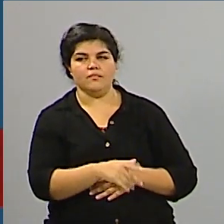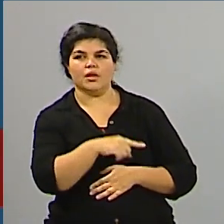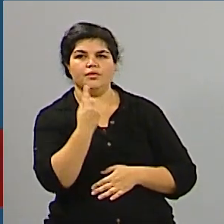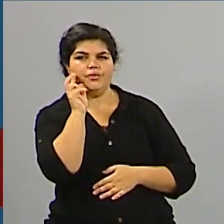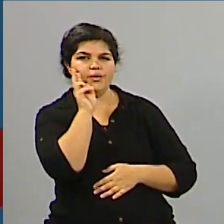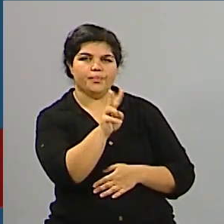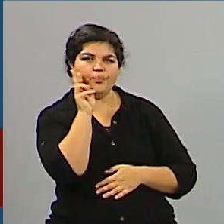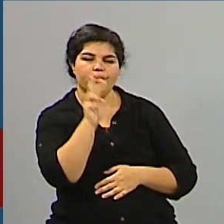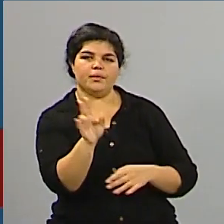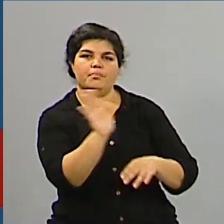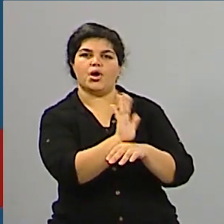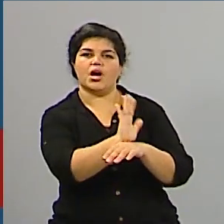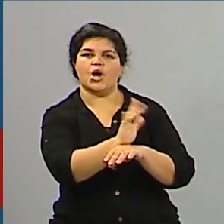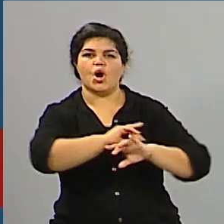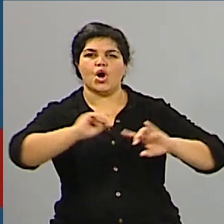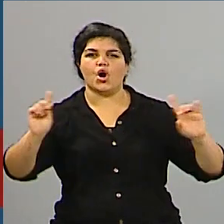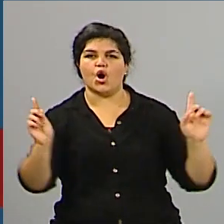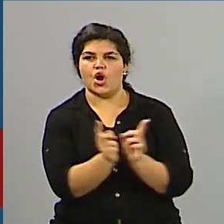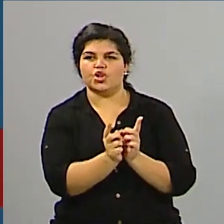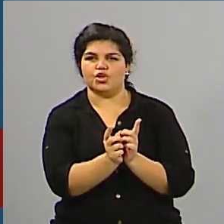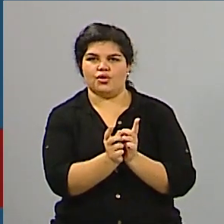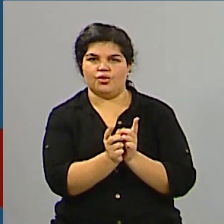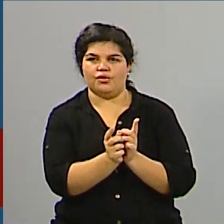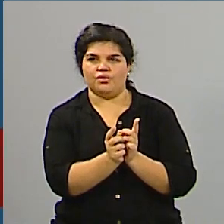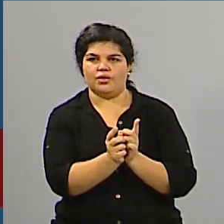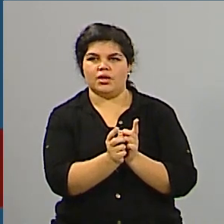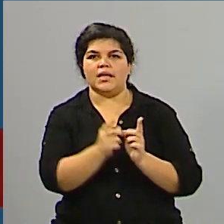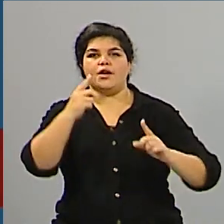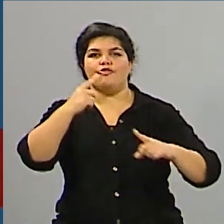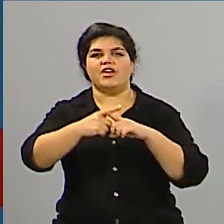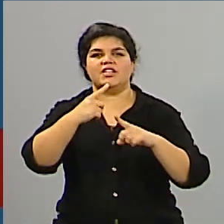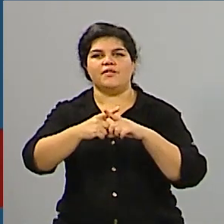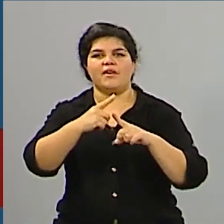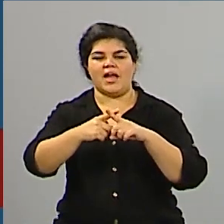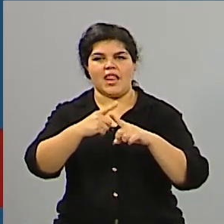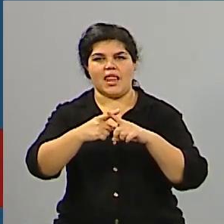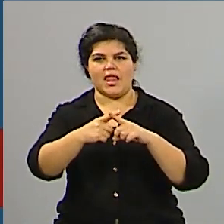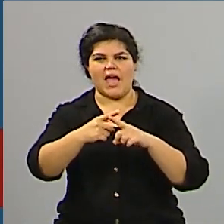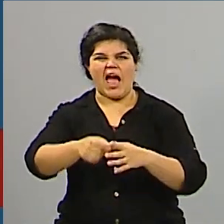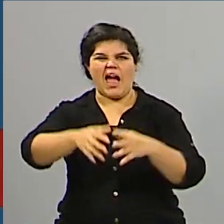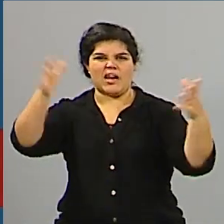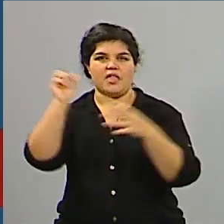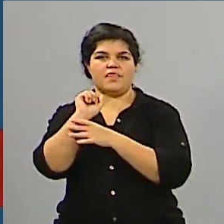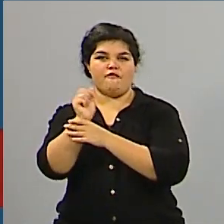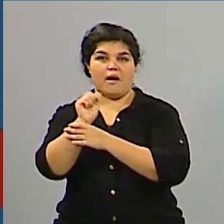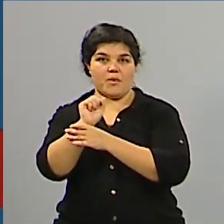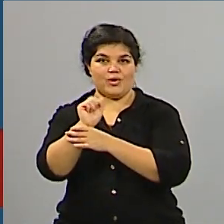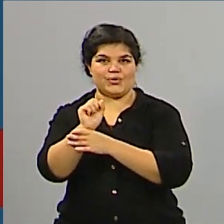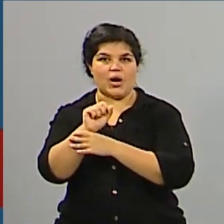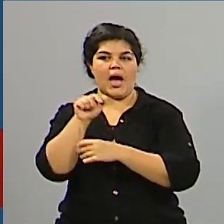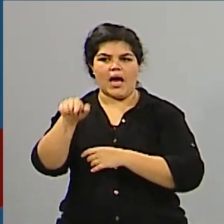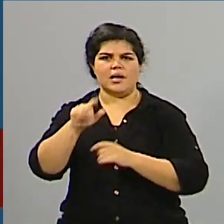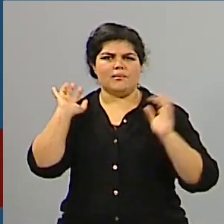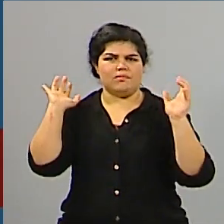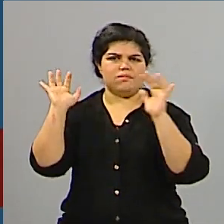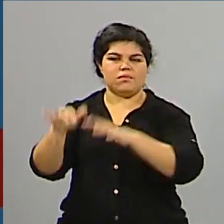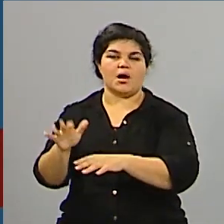un sector que no es el formal, ¿no? Claro, o sea, nosotros la informalidad pagamos absoluta. todos los impuestos, nos inscribimos en el